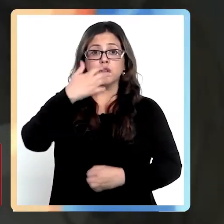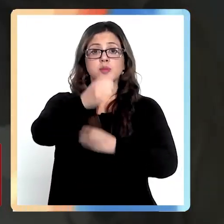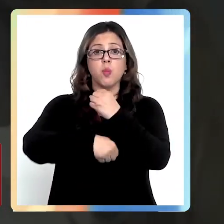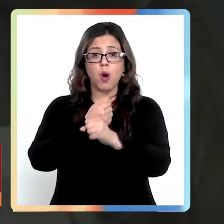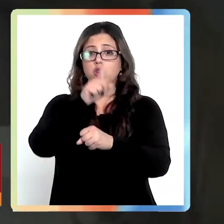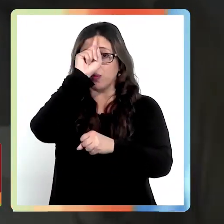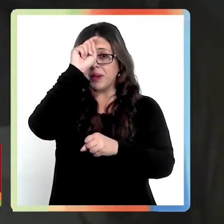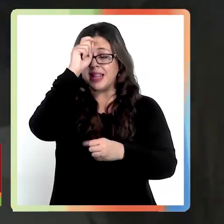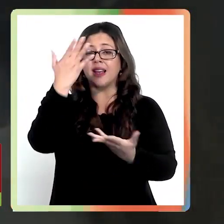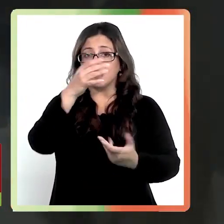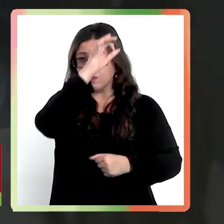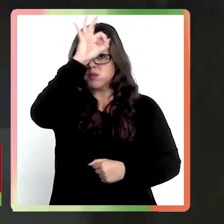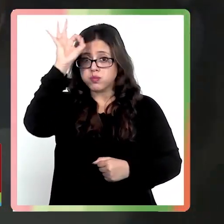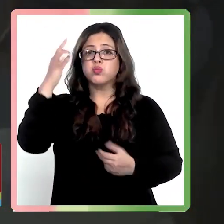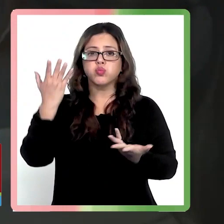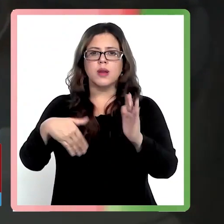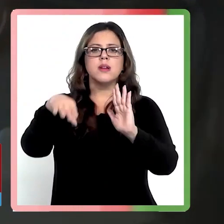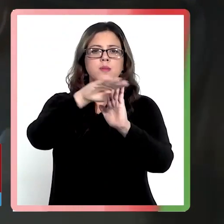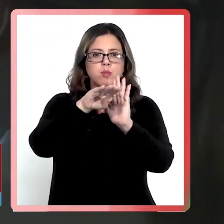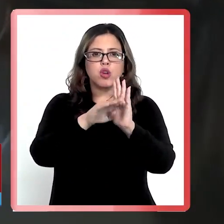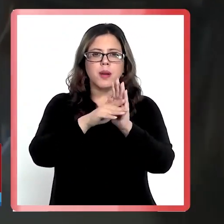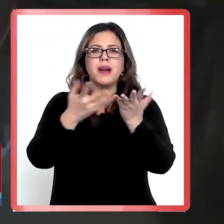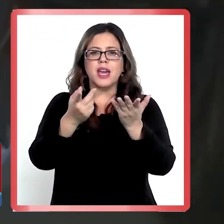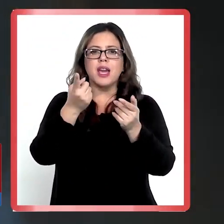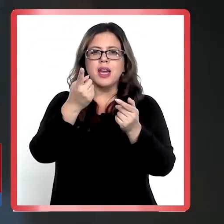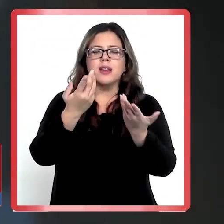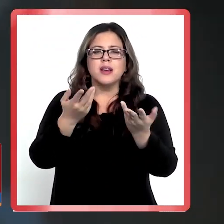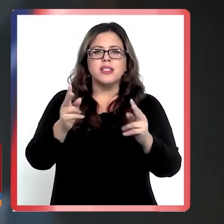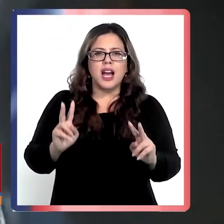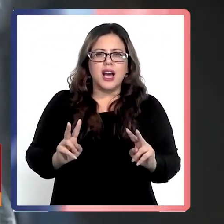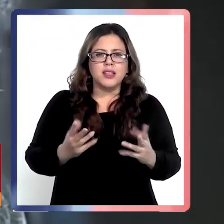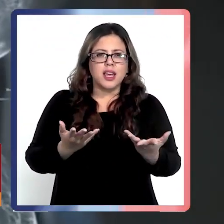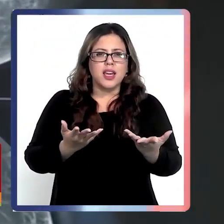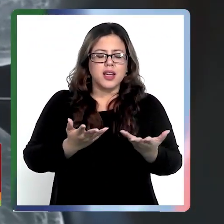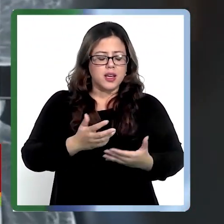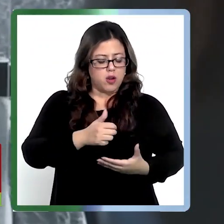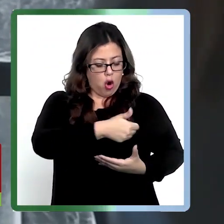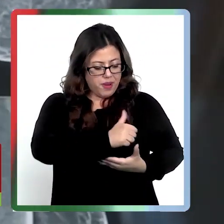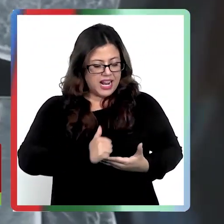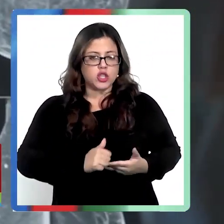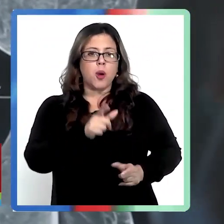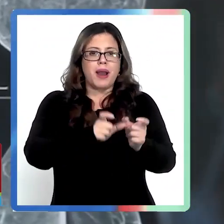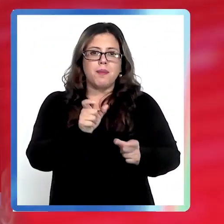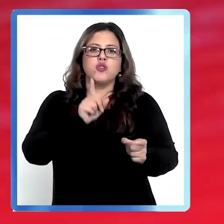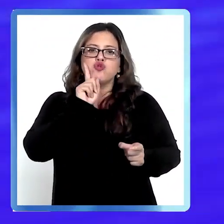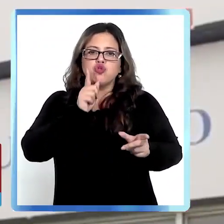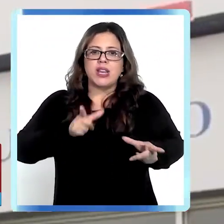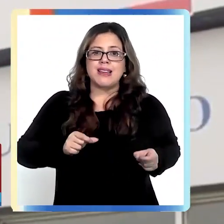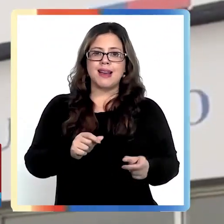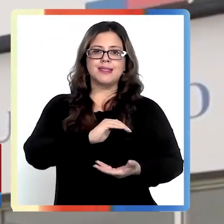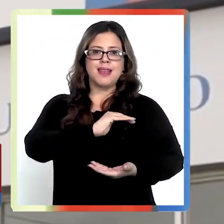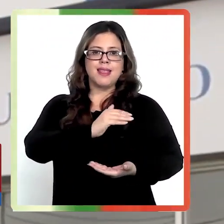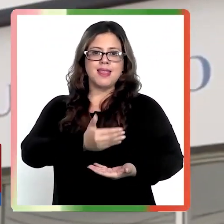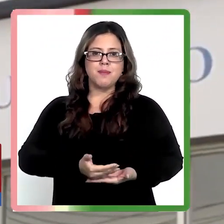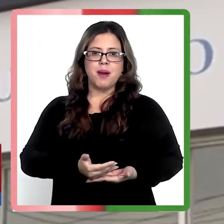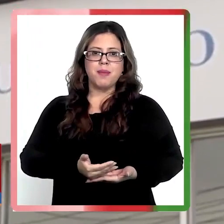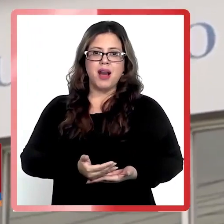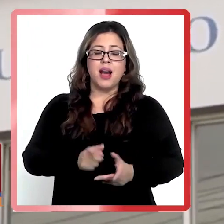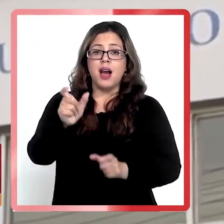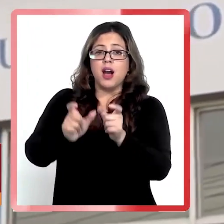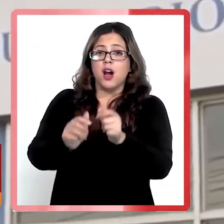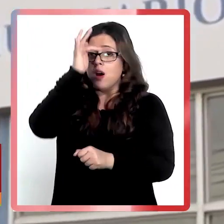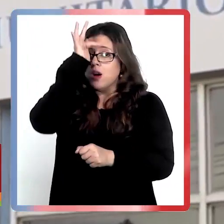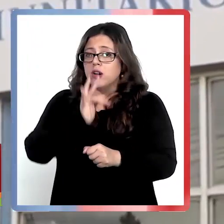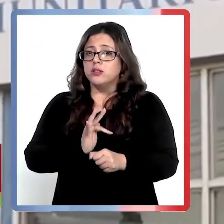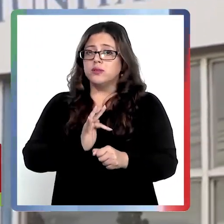Desde el próximo año, el Hospital de Temuco contará con un programa de reconstrucción mamaria para pacientes con cáncer de mama. Funcionarios del Centro